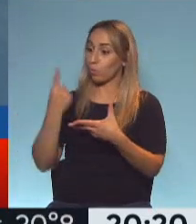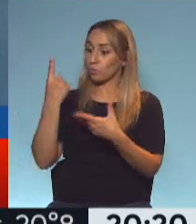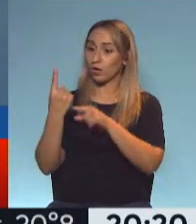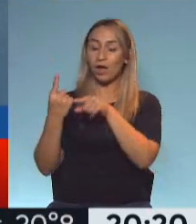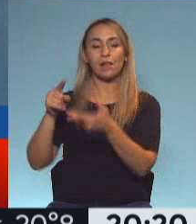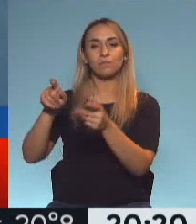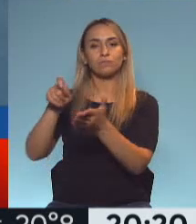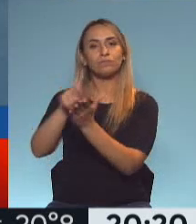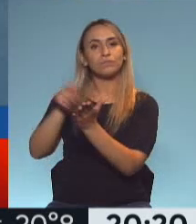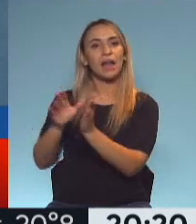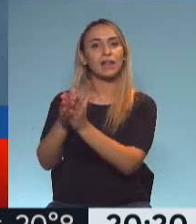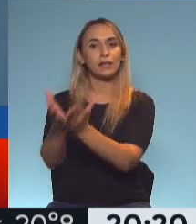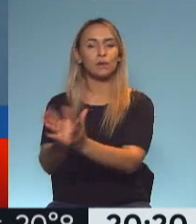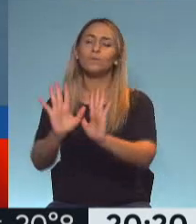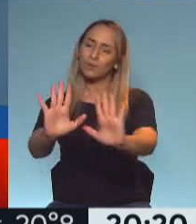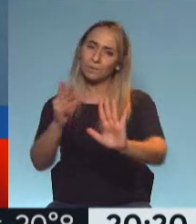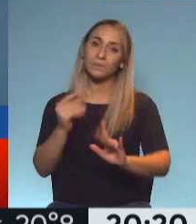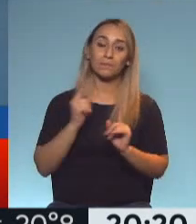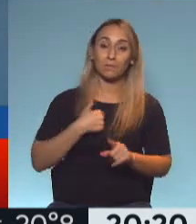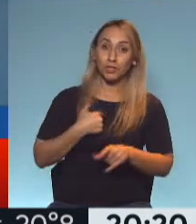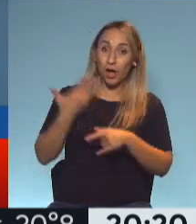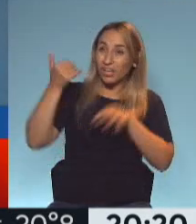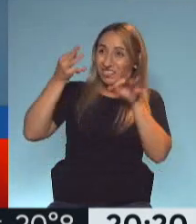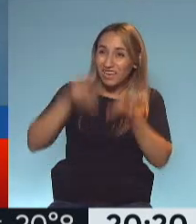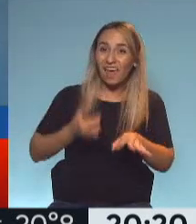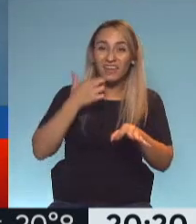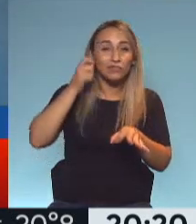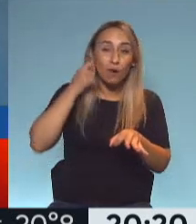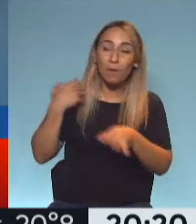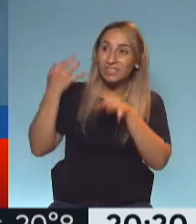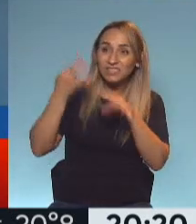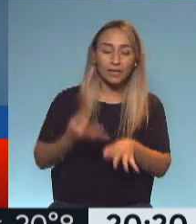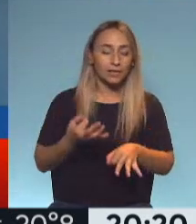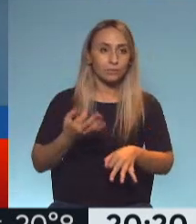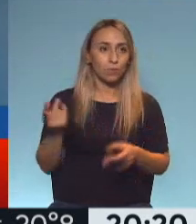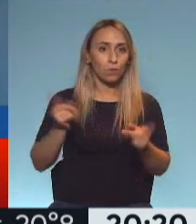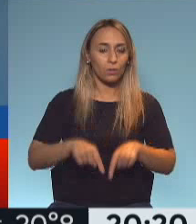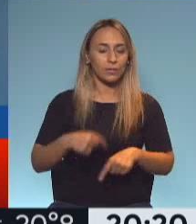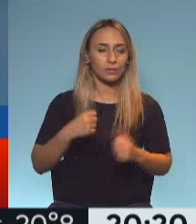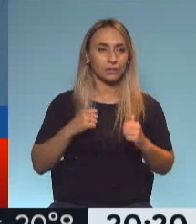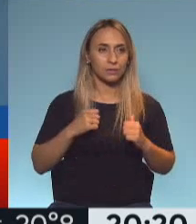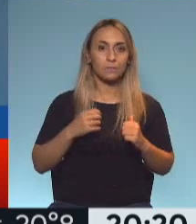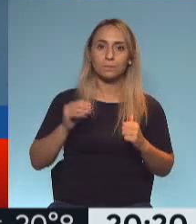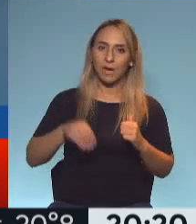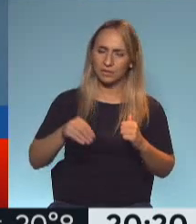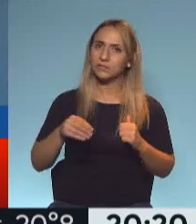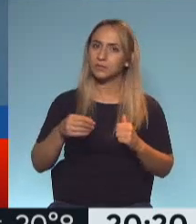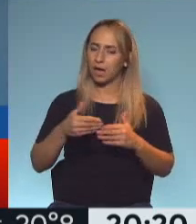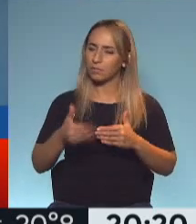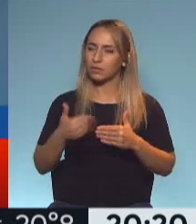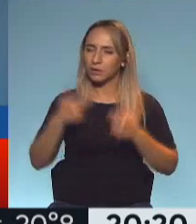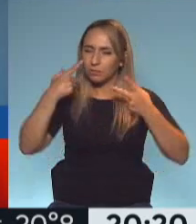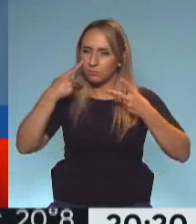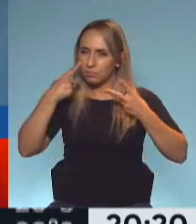digamos, una cosa fue cuando llegamos, ese pibe de 19 años, y otra cosa es la construcción que hicimos en investigar, en